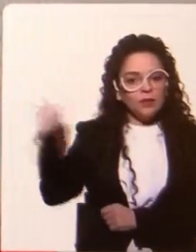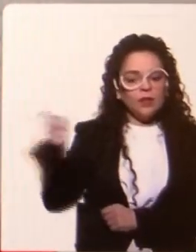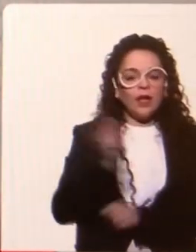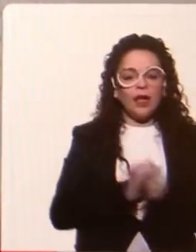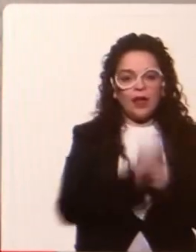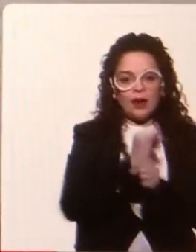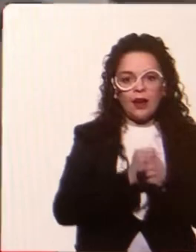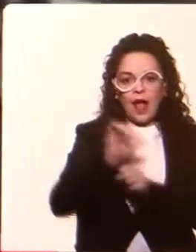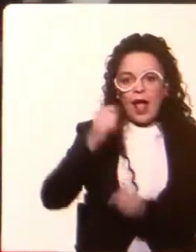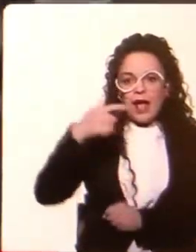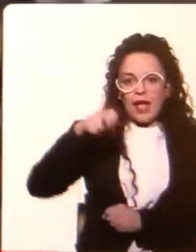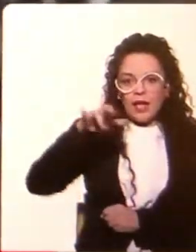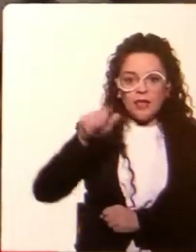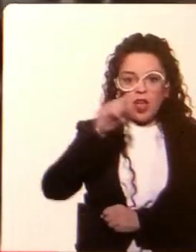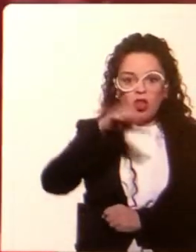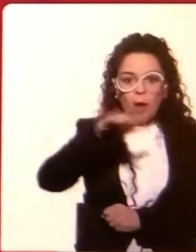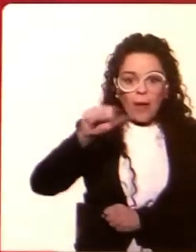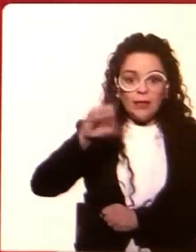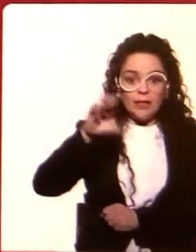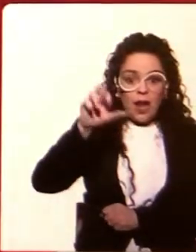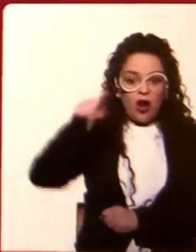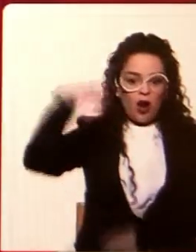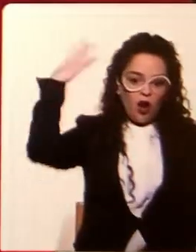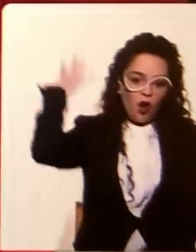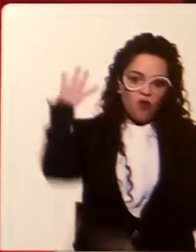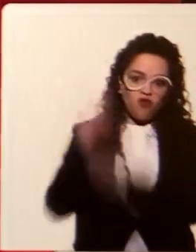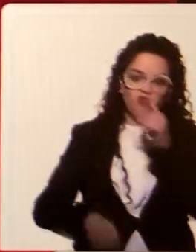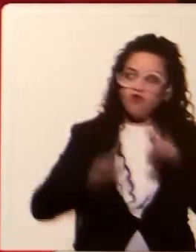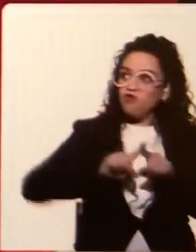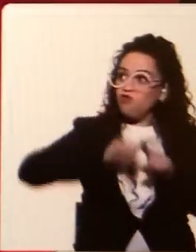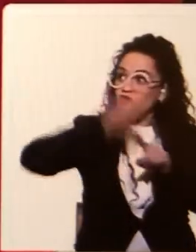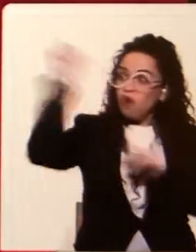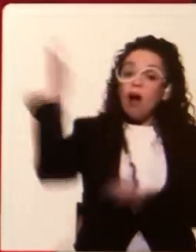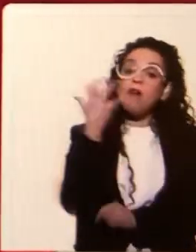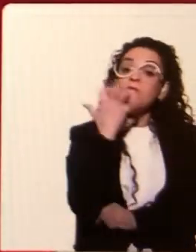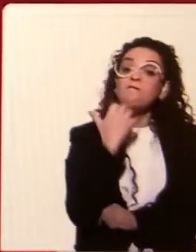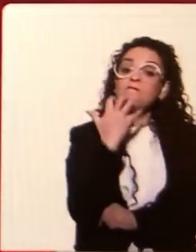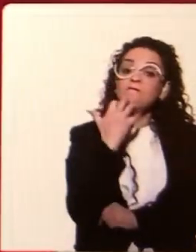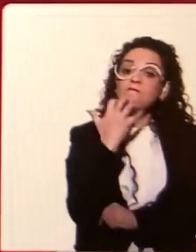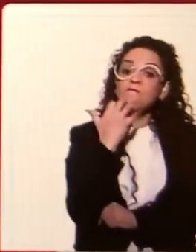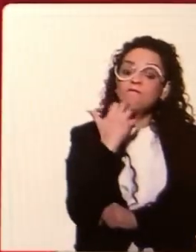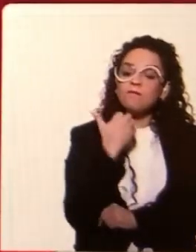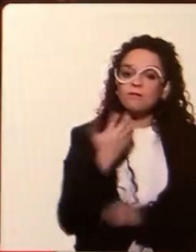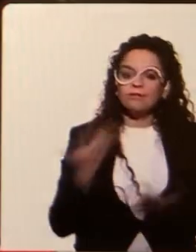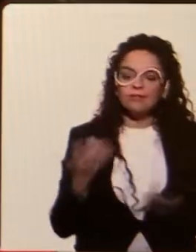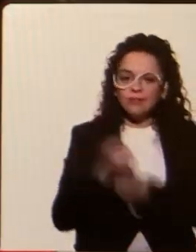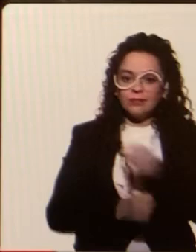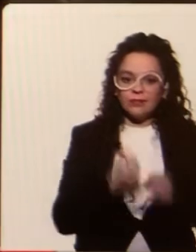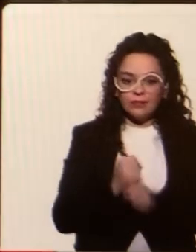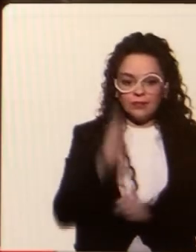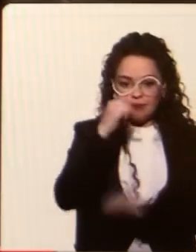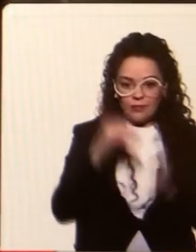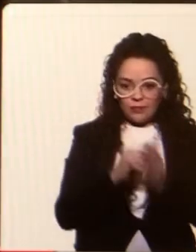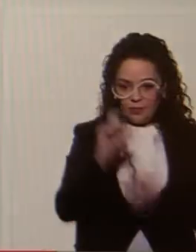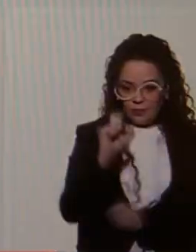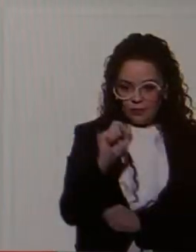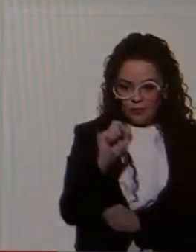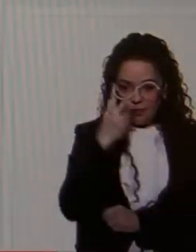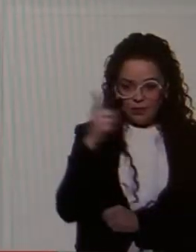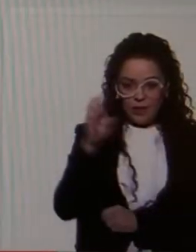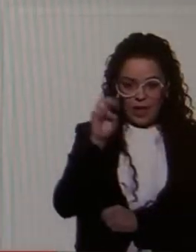increíble que el presidente que está tratando de resolver qué fue lo que pasó con los muchachos de ayin